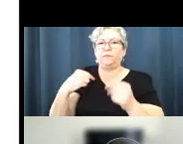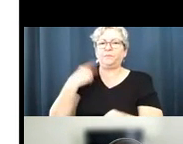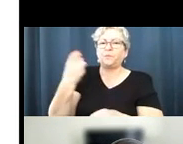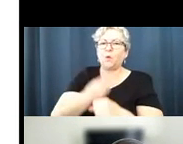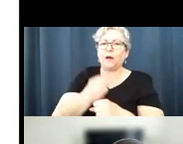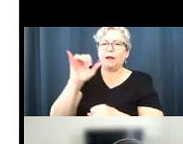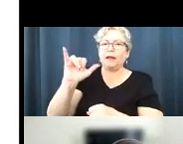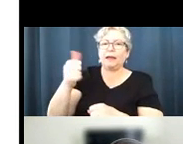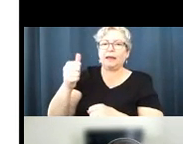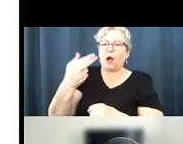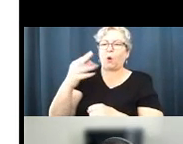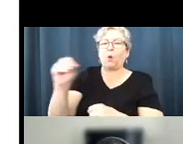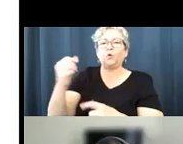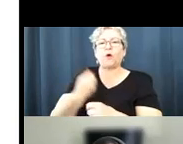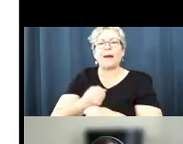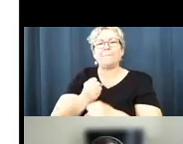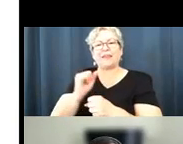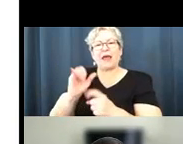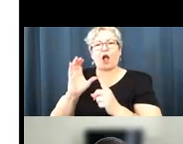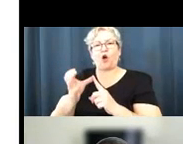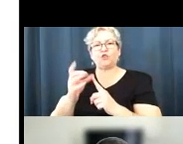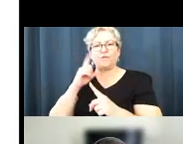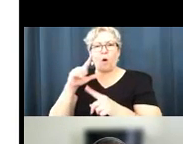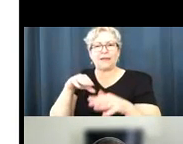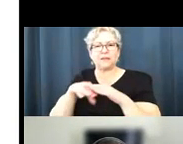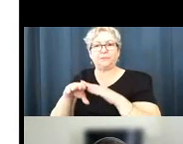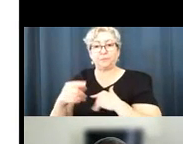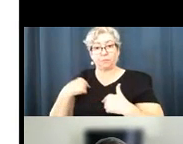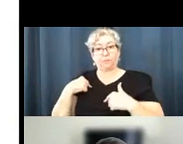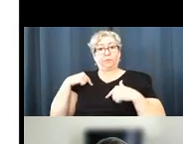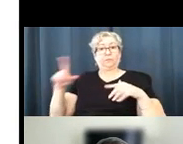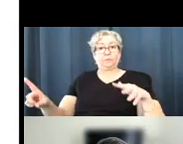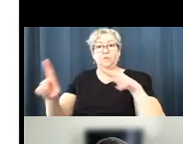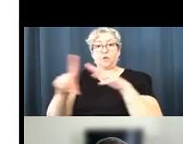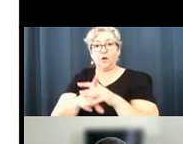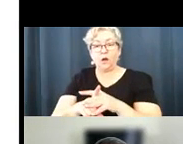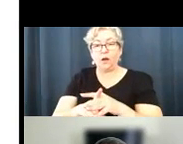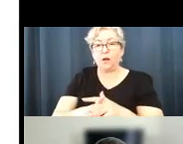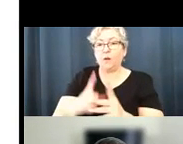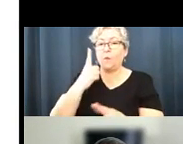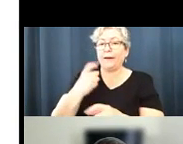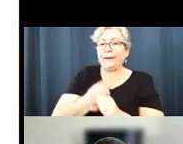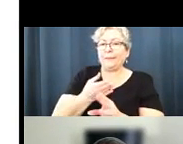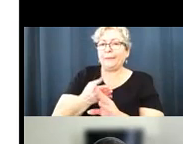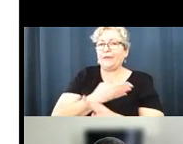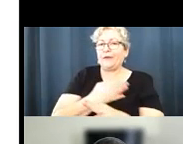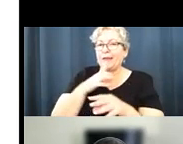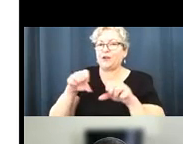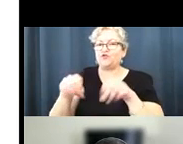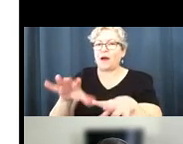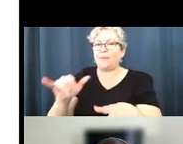de cuando yo estaba en Yahoo tratando de crear esa cultura. Cuando yo llegué, como hace un año,